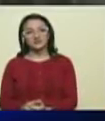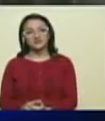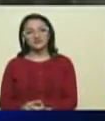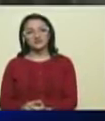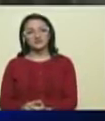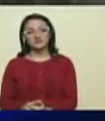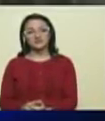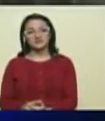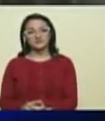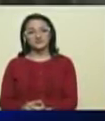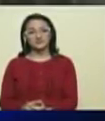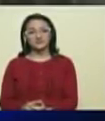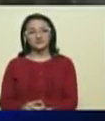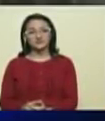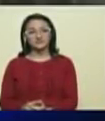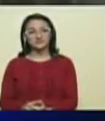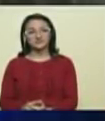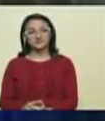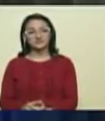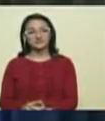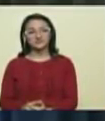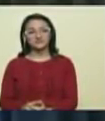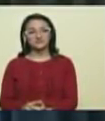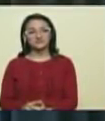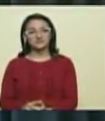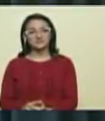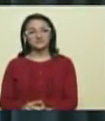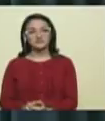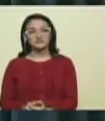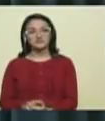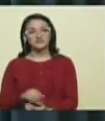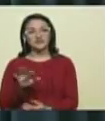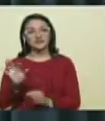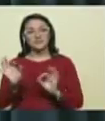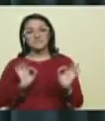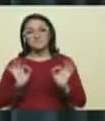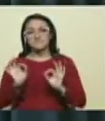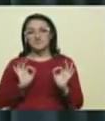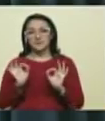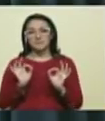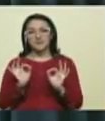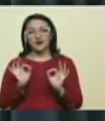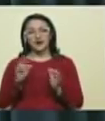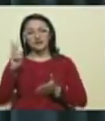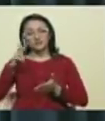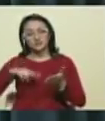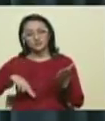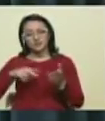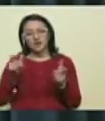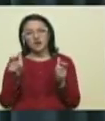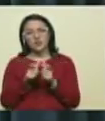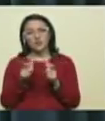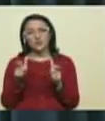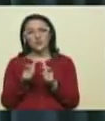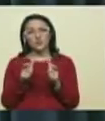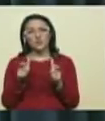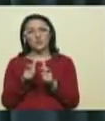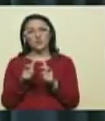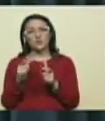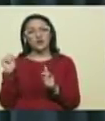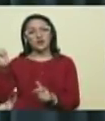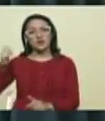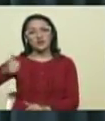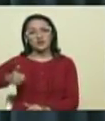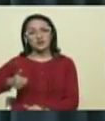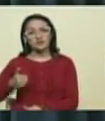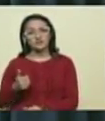Sam. Y así sigue. Y así preparan estos caballeros sus largas reuniones inefables. Por lo menos a